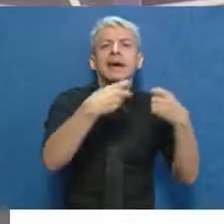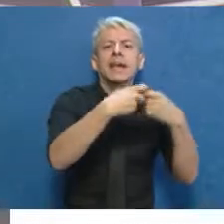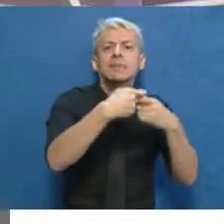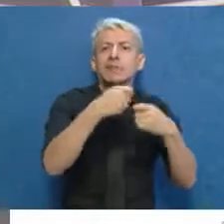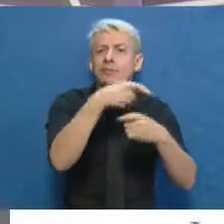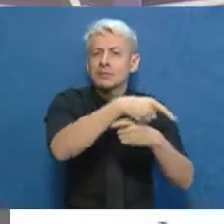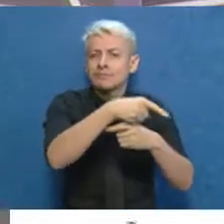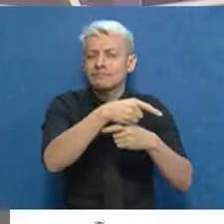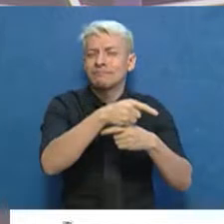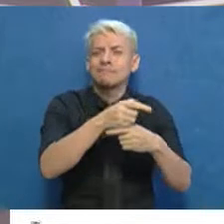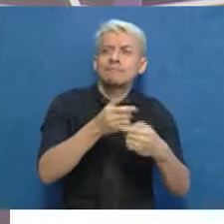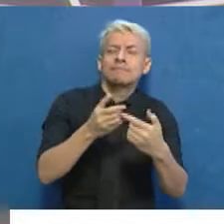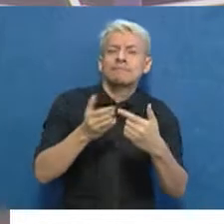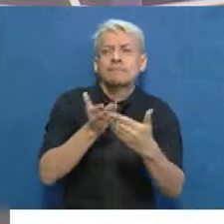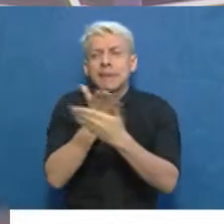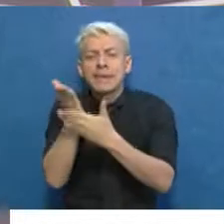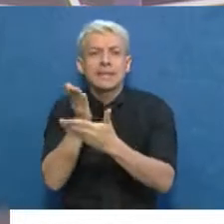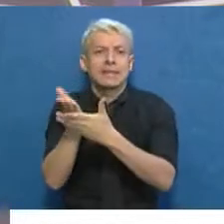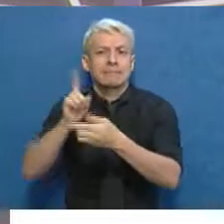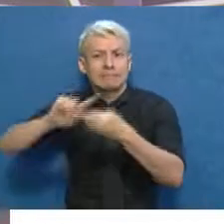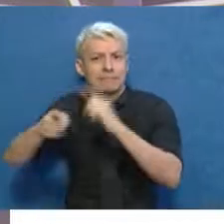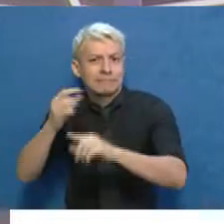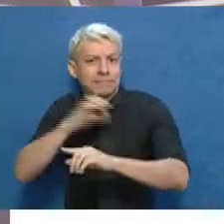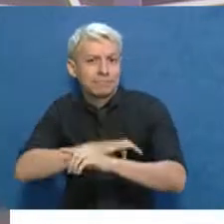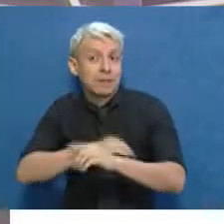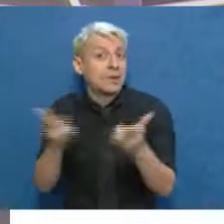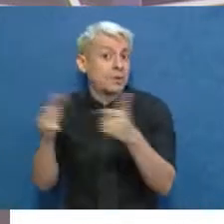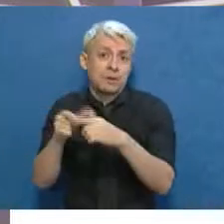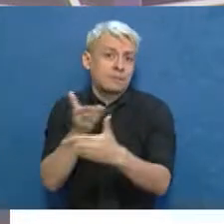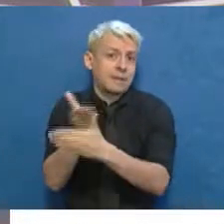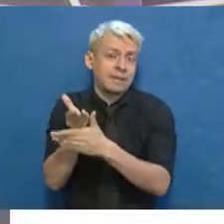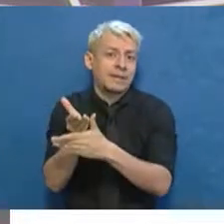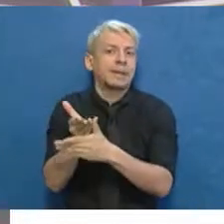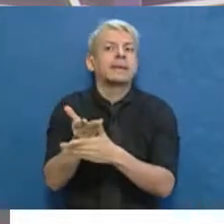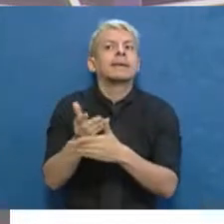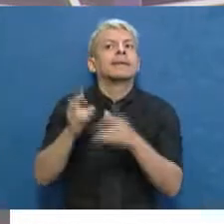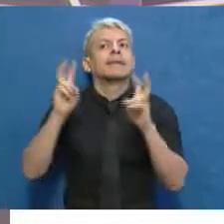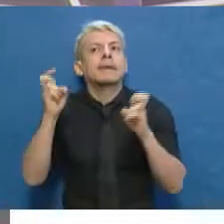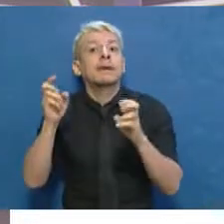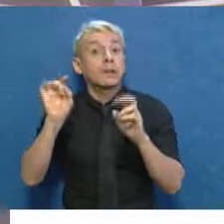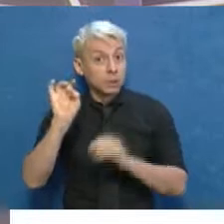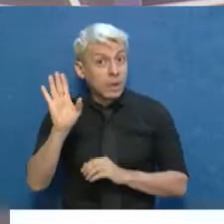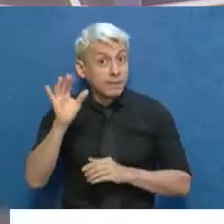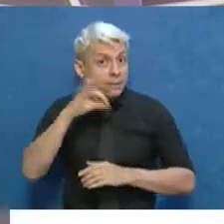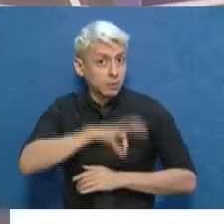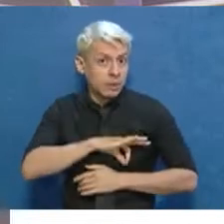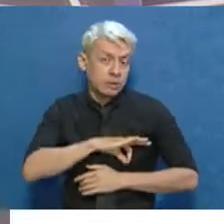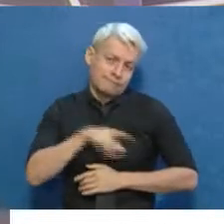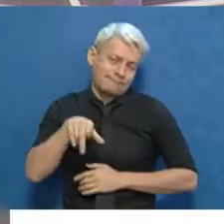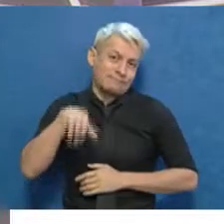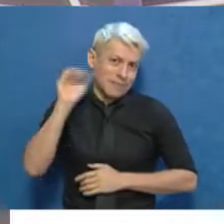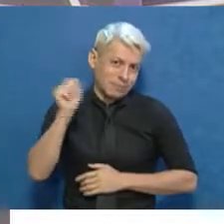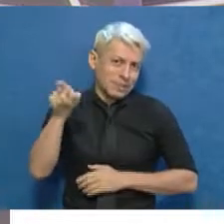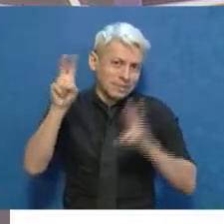reclamando paritarias, ¿no? La reunión para poder resolver no solo tema salarial, que evidentemente es el punto principal